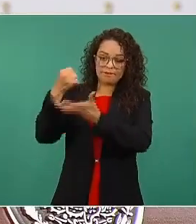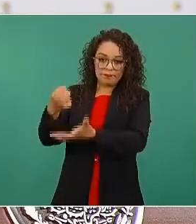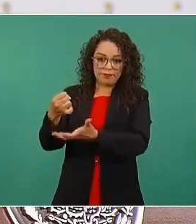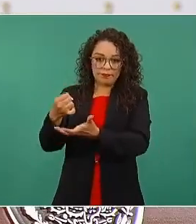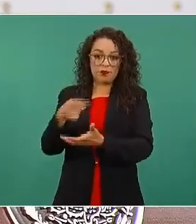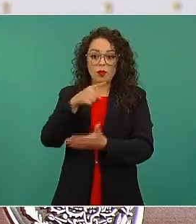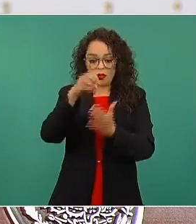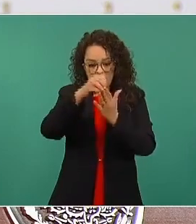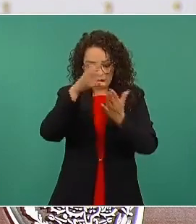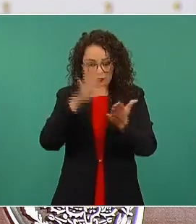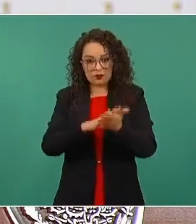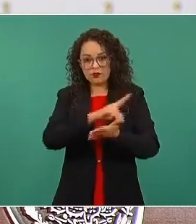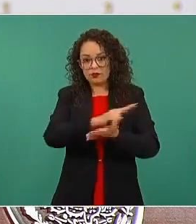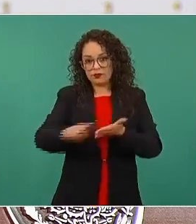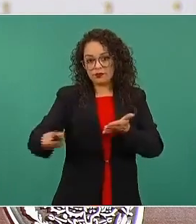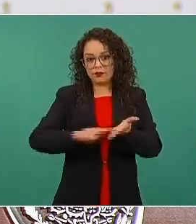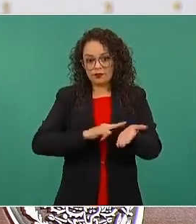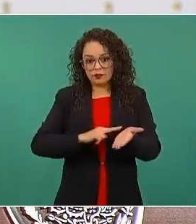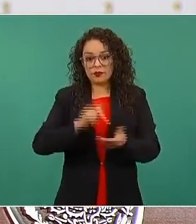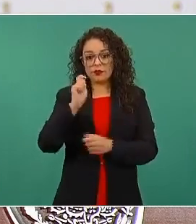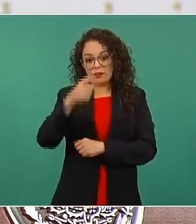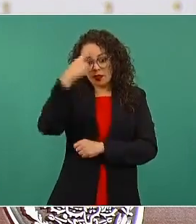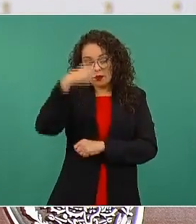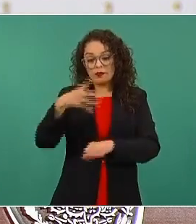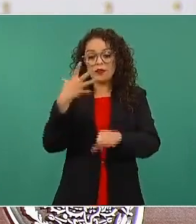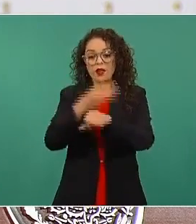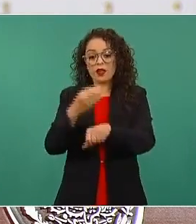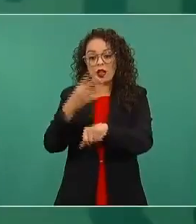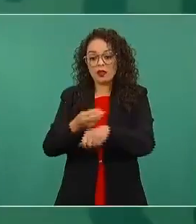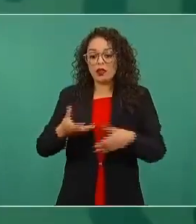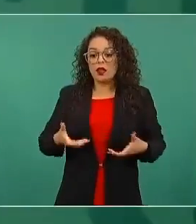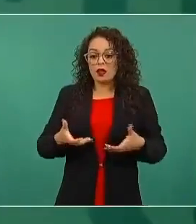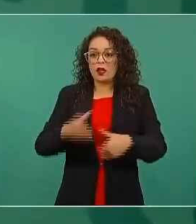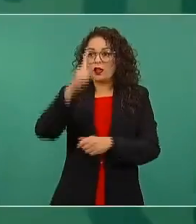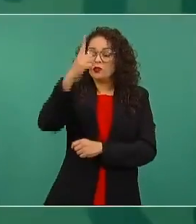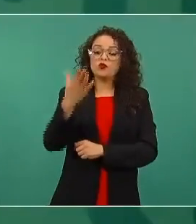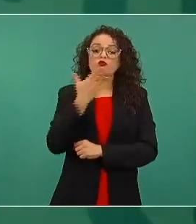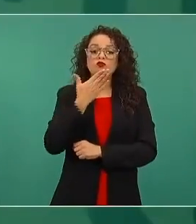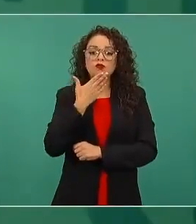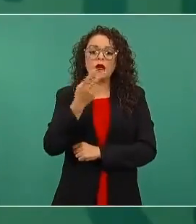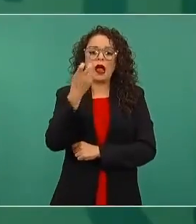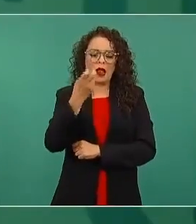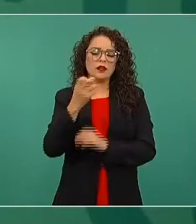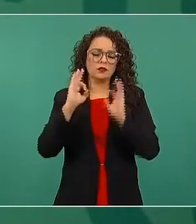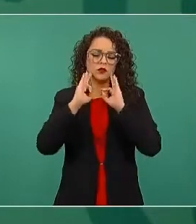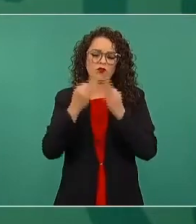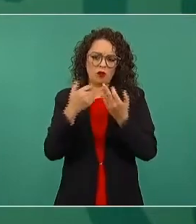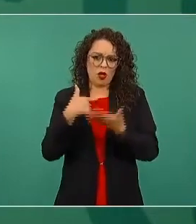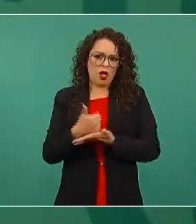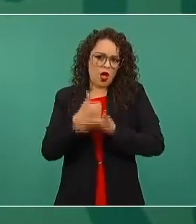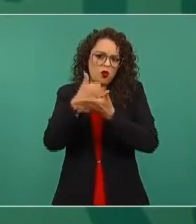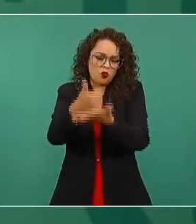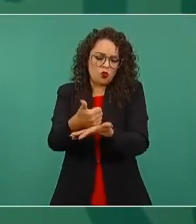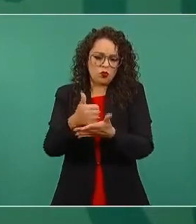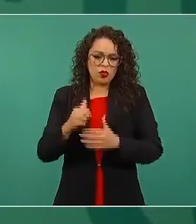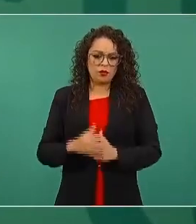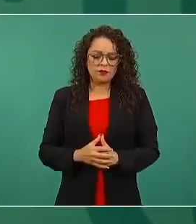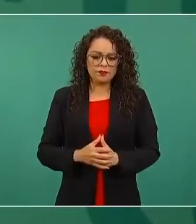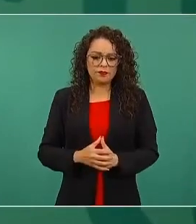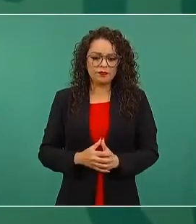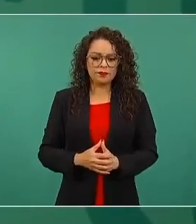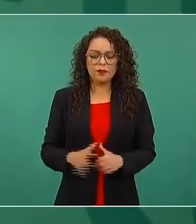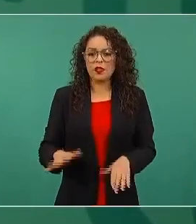ese dinero es para mejorar las calles. Entonces, es una forma de ayudar. Acerca de lo que